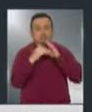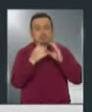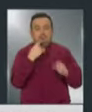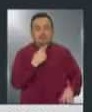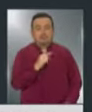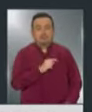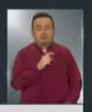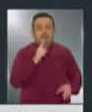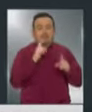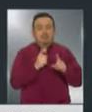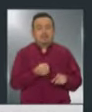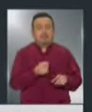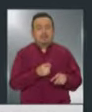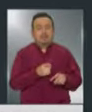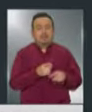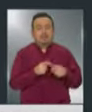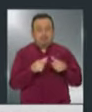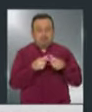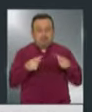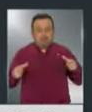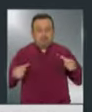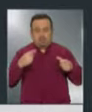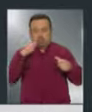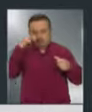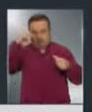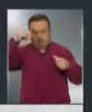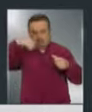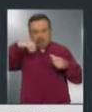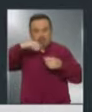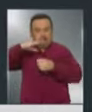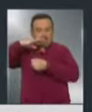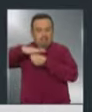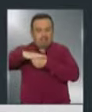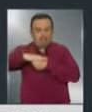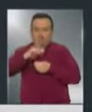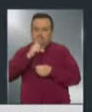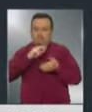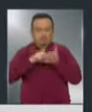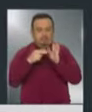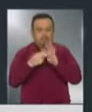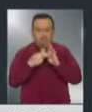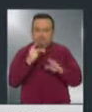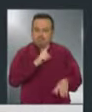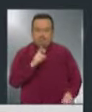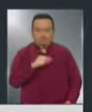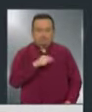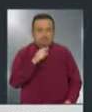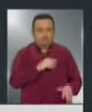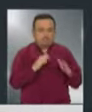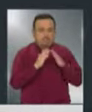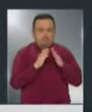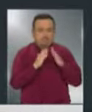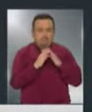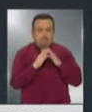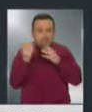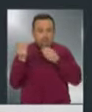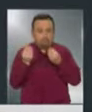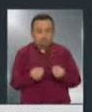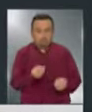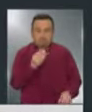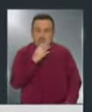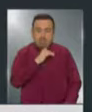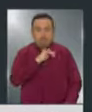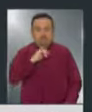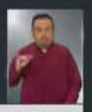dicen que tienen que limpiar las canaletas, pero como hemos visto, el problema no es de las canaletas, canaletas que, por cierto, las casas no tenían cuando fueron entregadas y que tuvieron